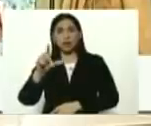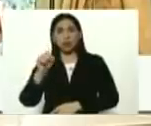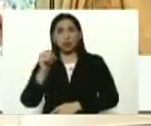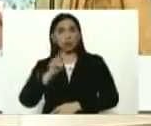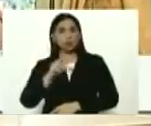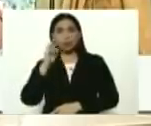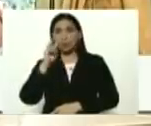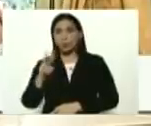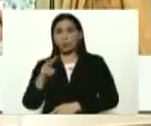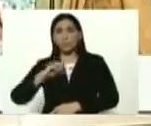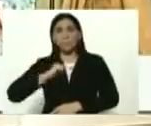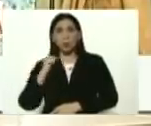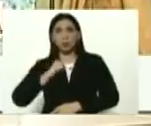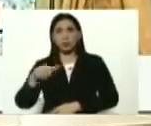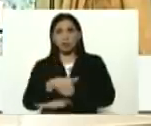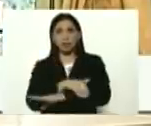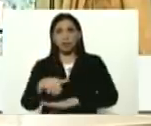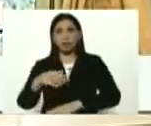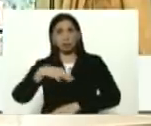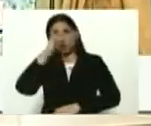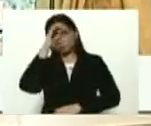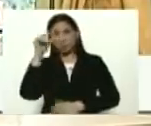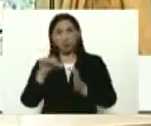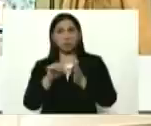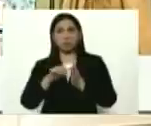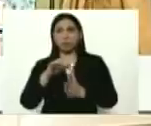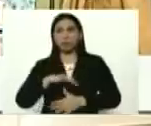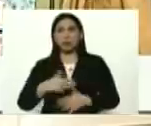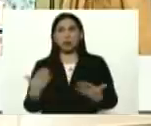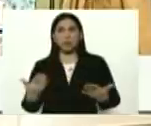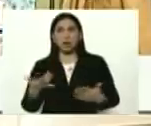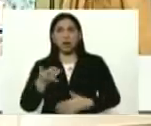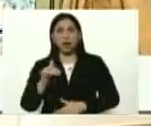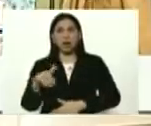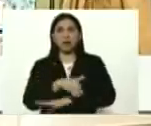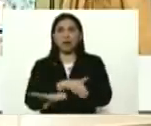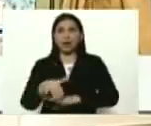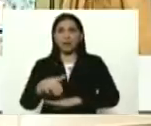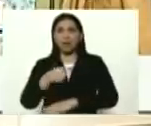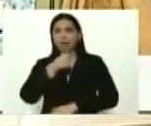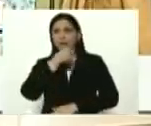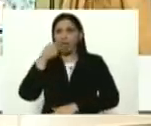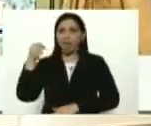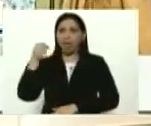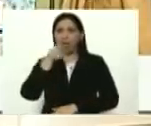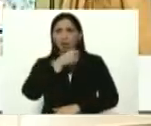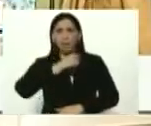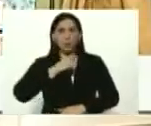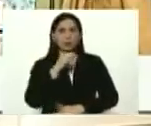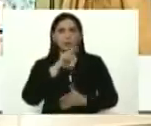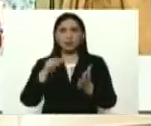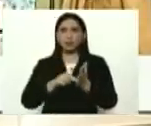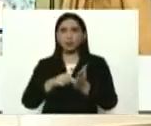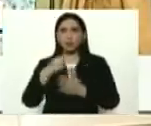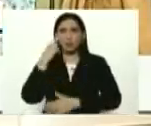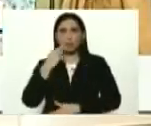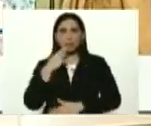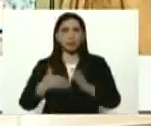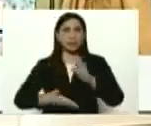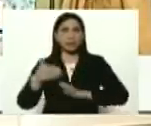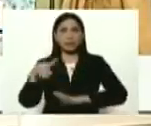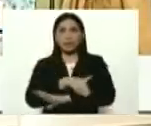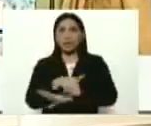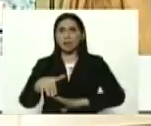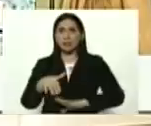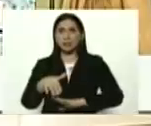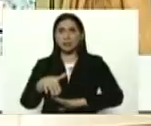calle, no sé dónde estaban. Hay que estar en la calle con un megáfono. La Policía Nacional Bolivariana, a salir a la calle,